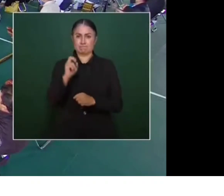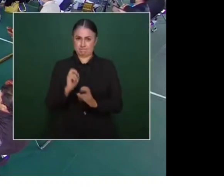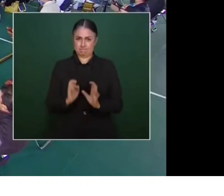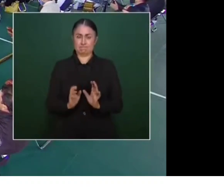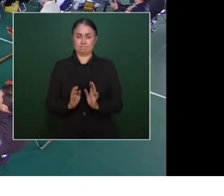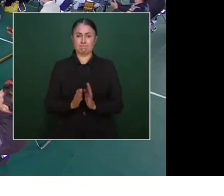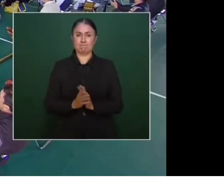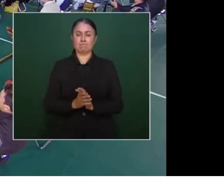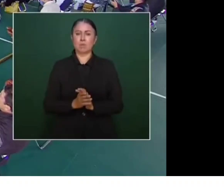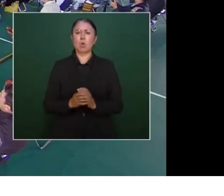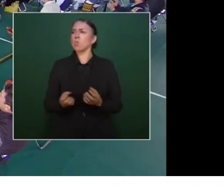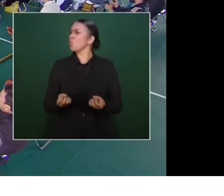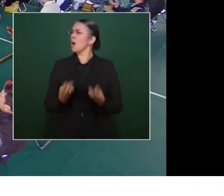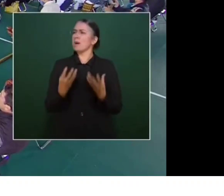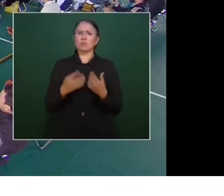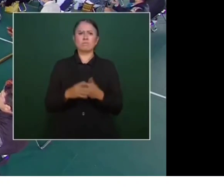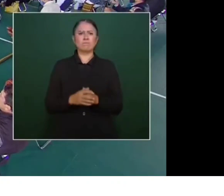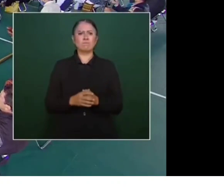¿Cuánto es?